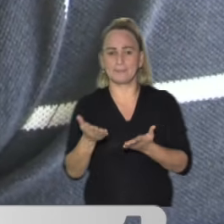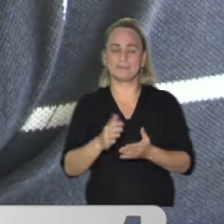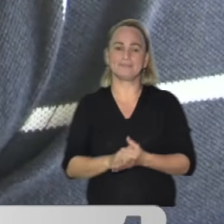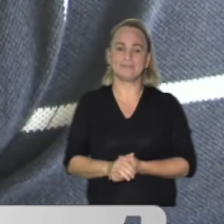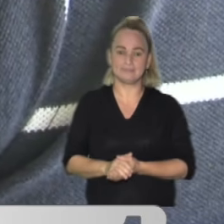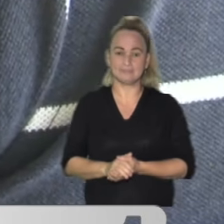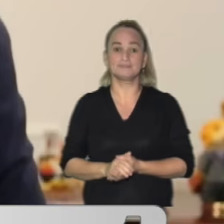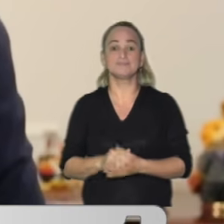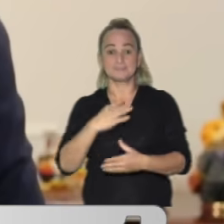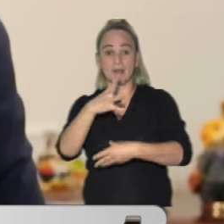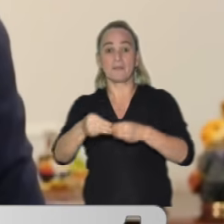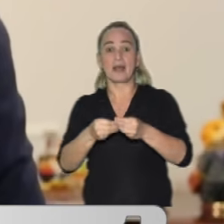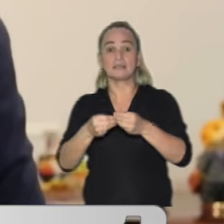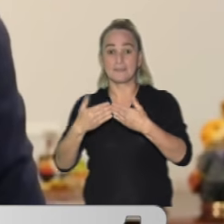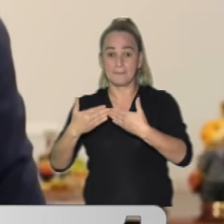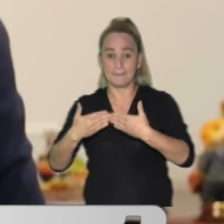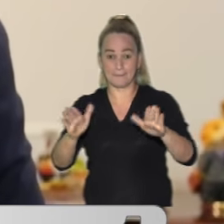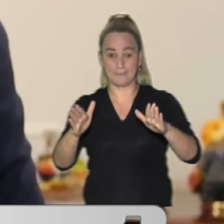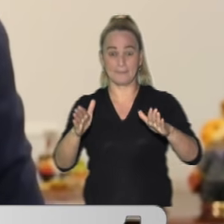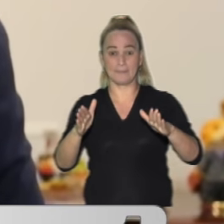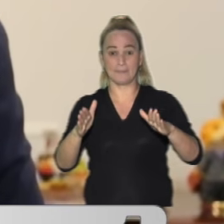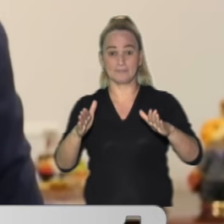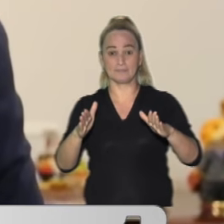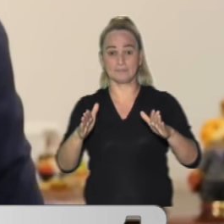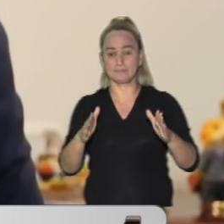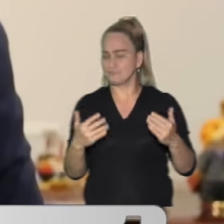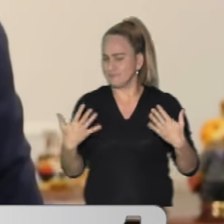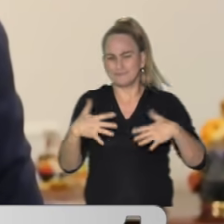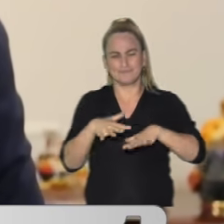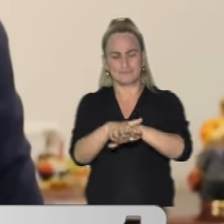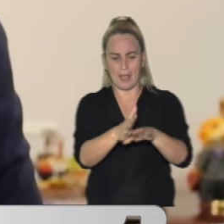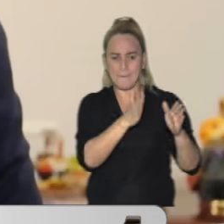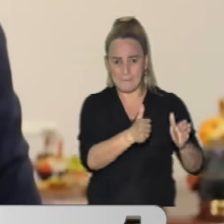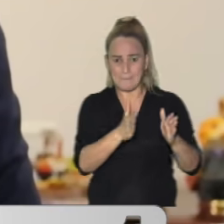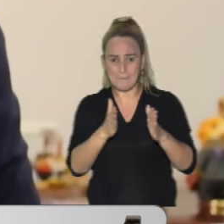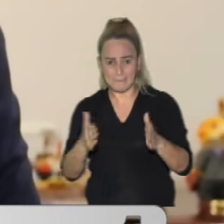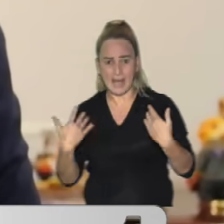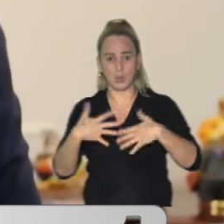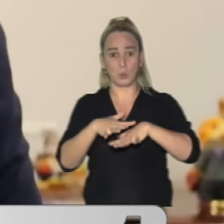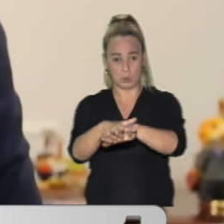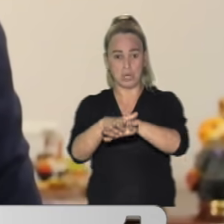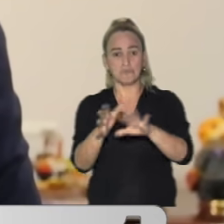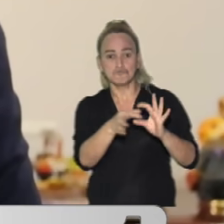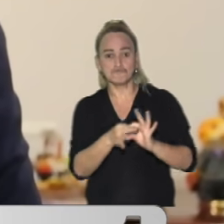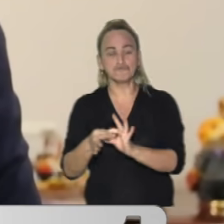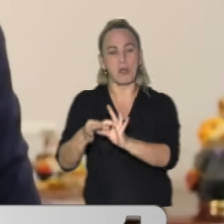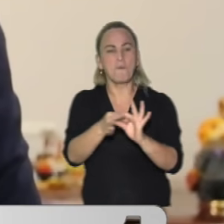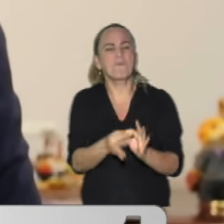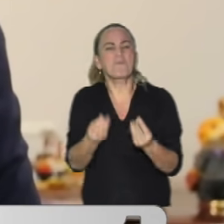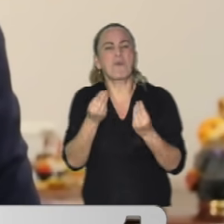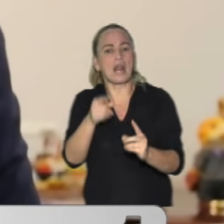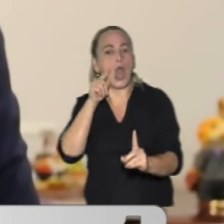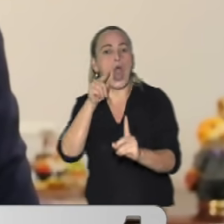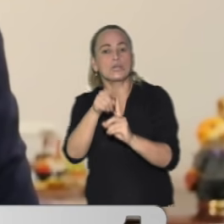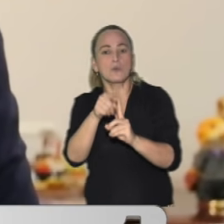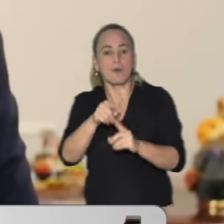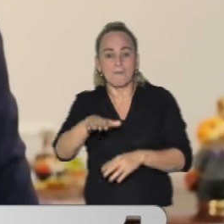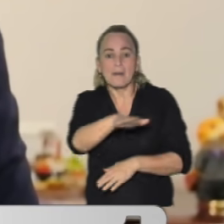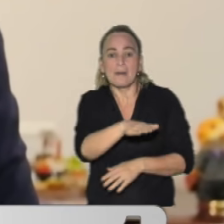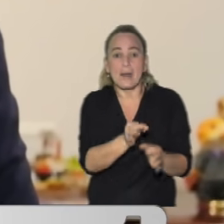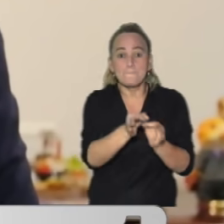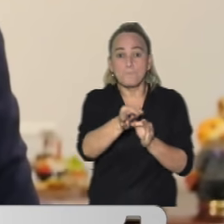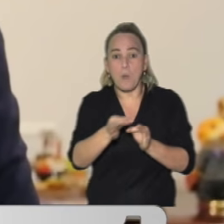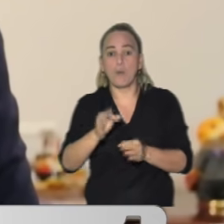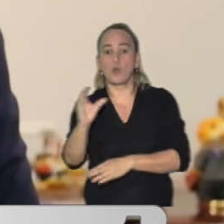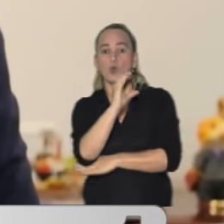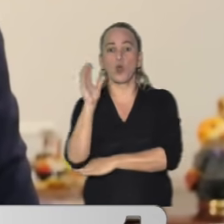asignados. También abriremos la unificación de etapas de vacunación para todos los municipios